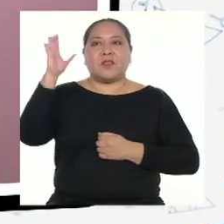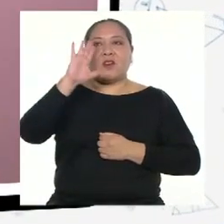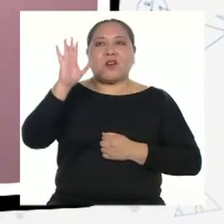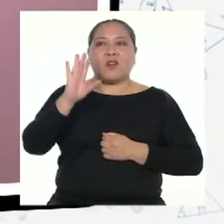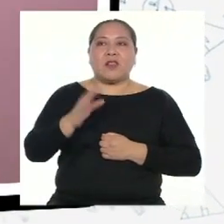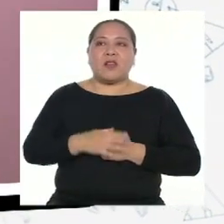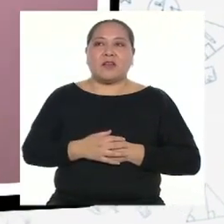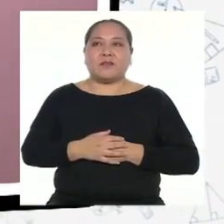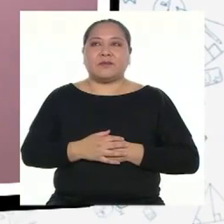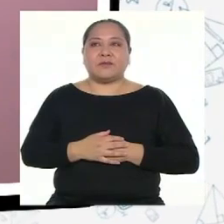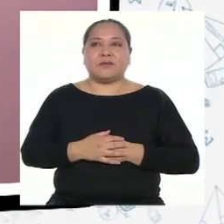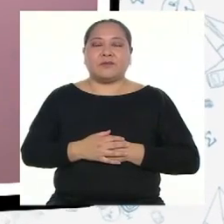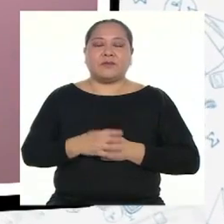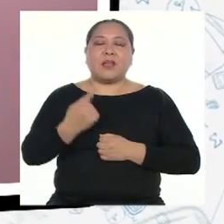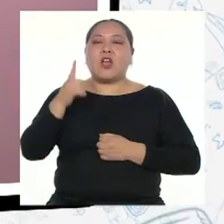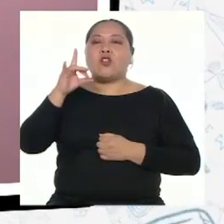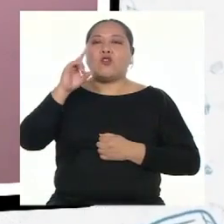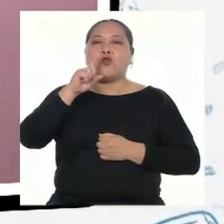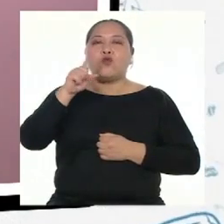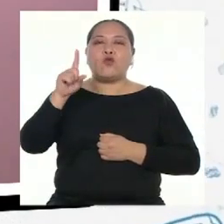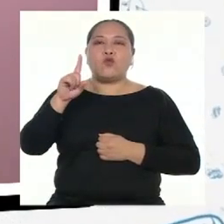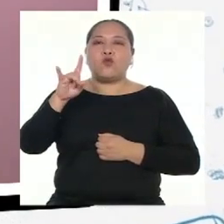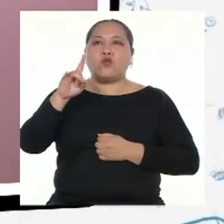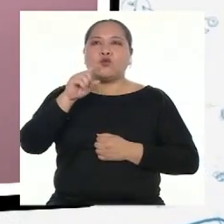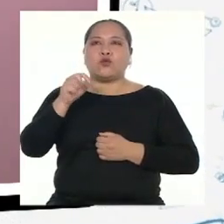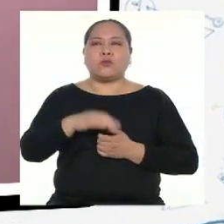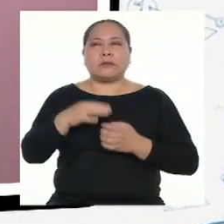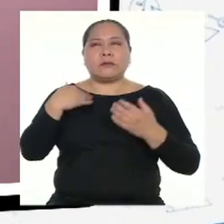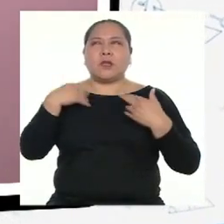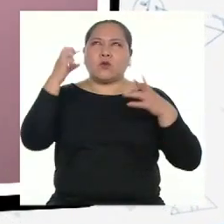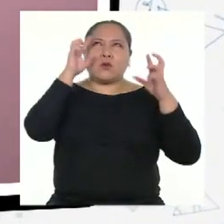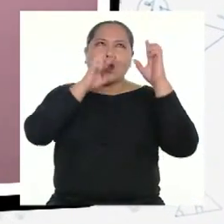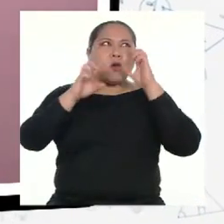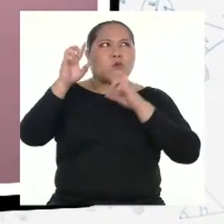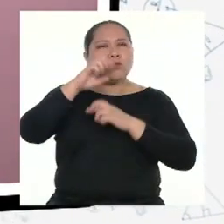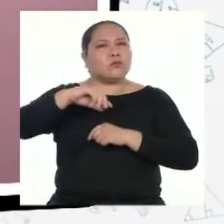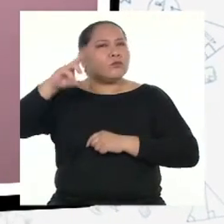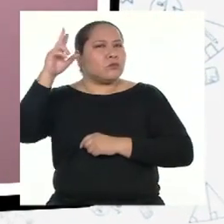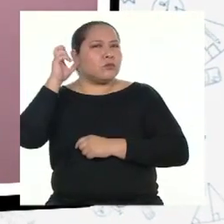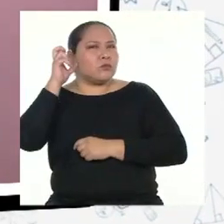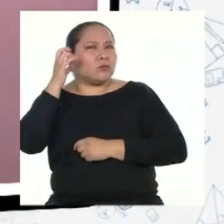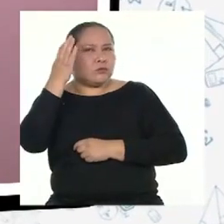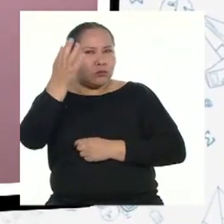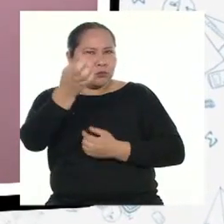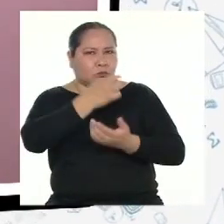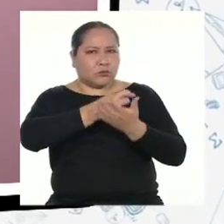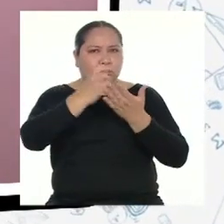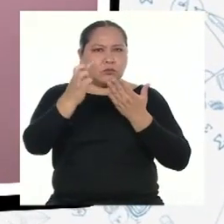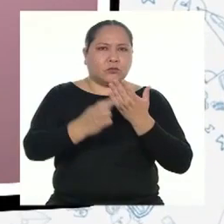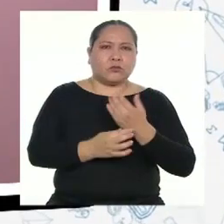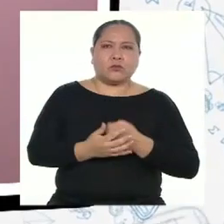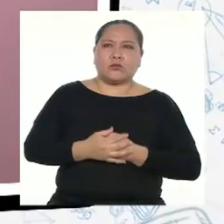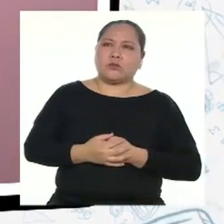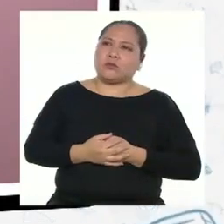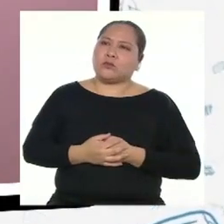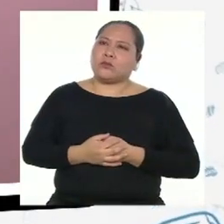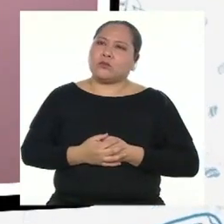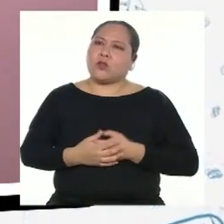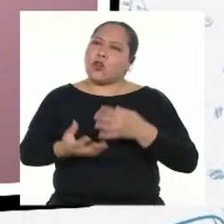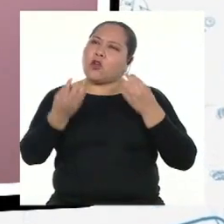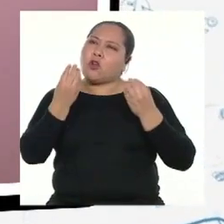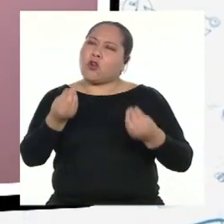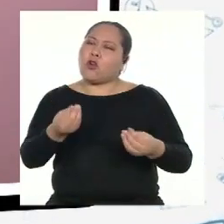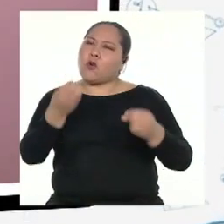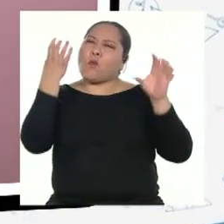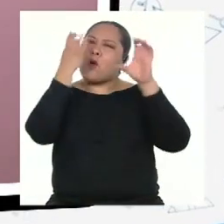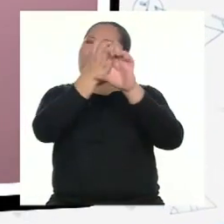Hola, tengo una duda que se me originó a partir de lo escuchado en el programa. ¿Cómo debe ser el